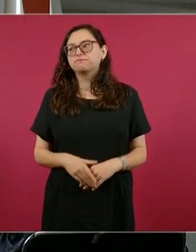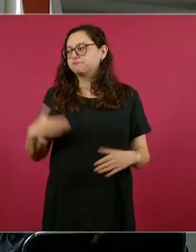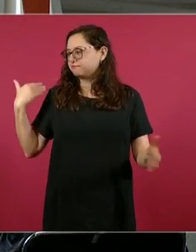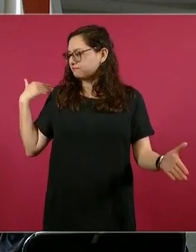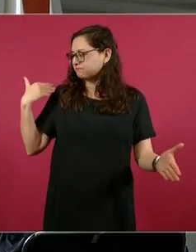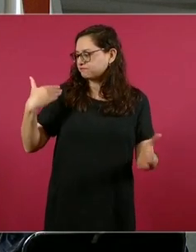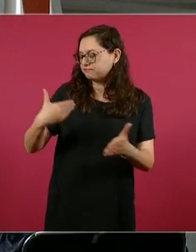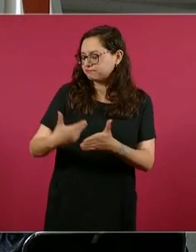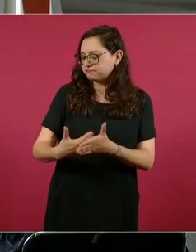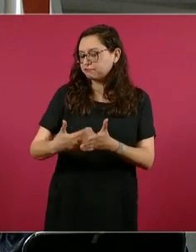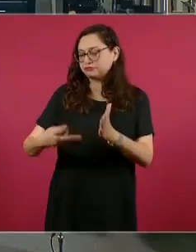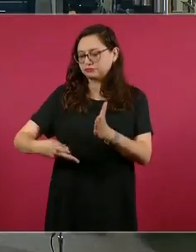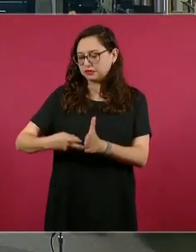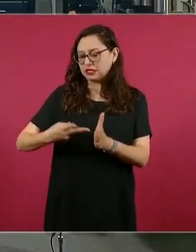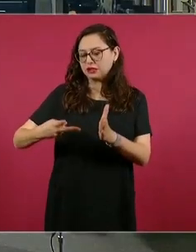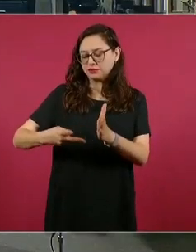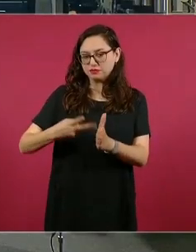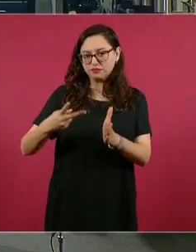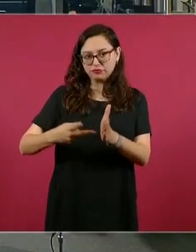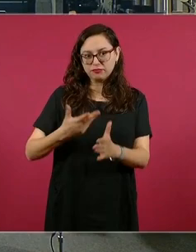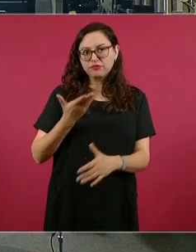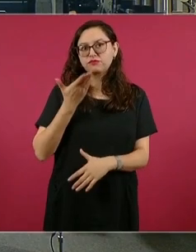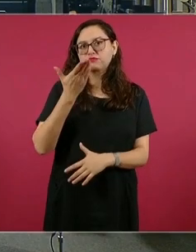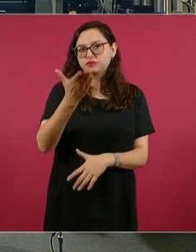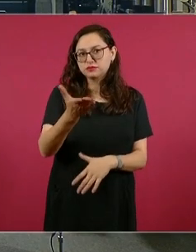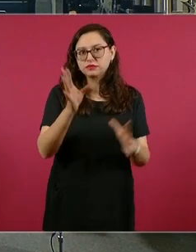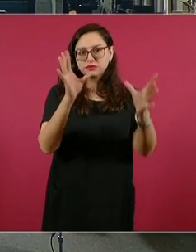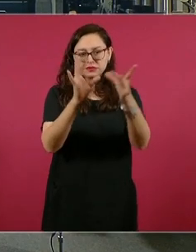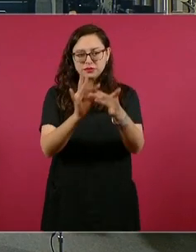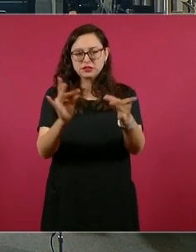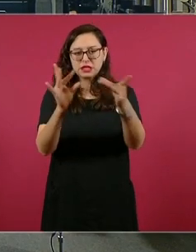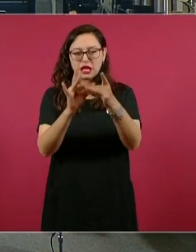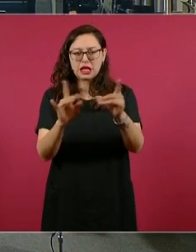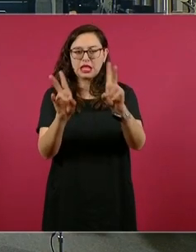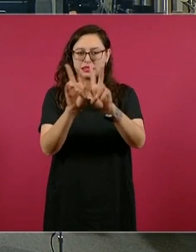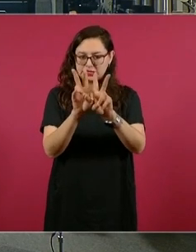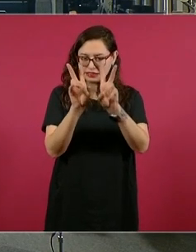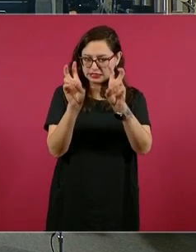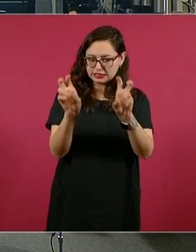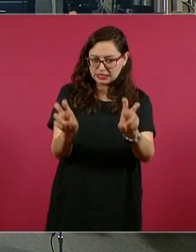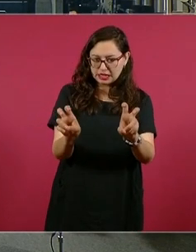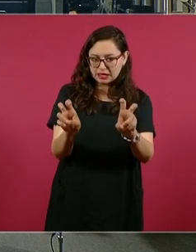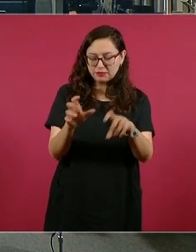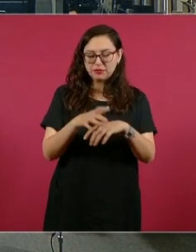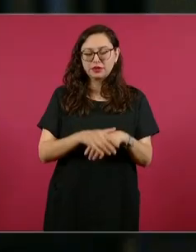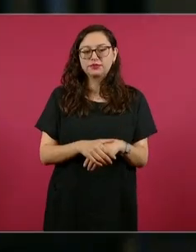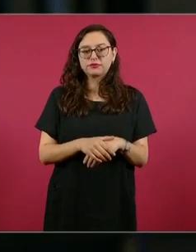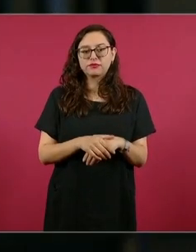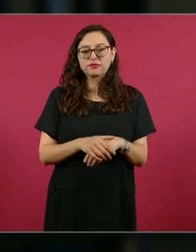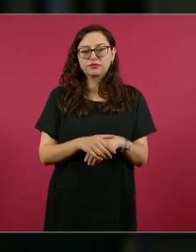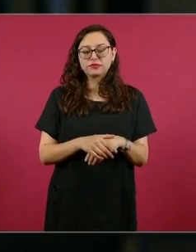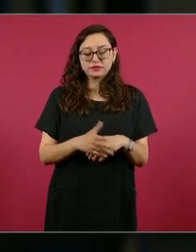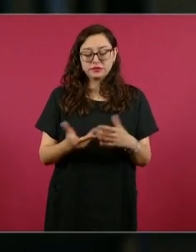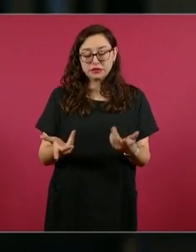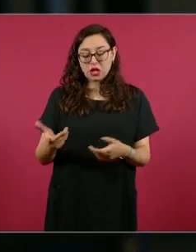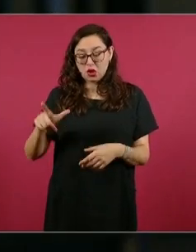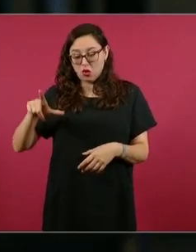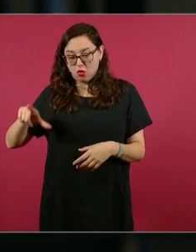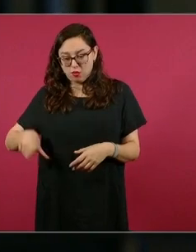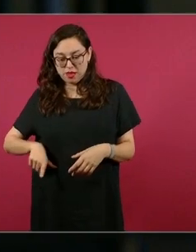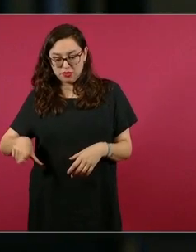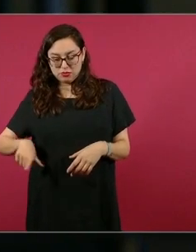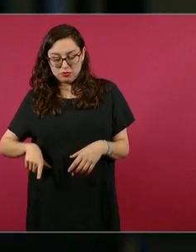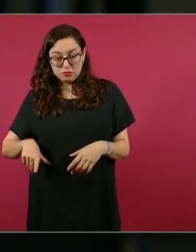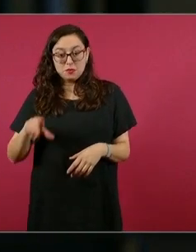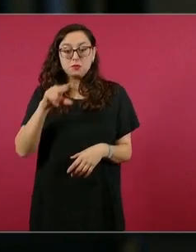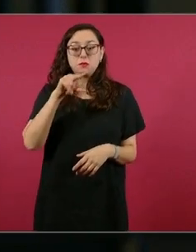papel importante que juega para el desarrollo del país la colaboración Estado e iniciativa privada.